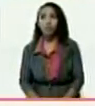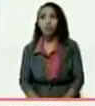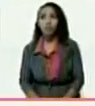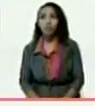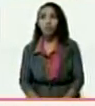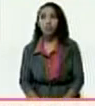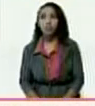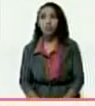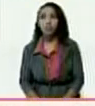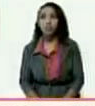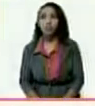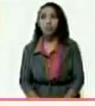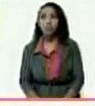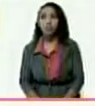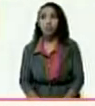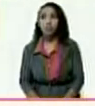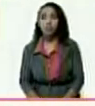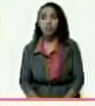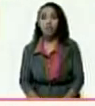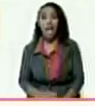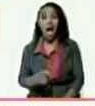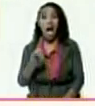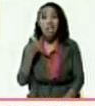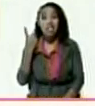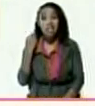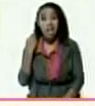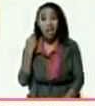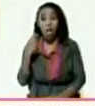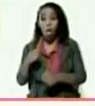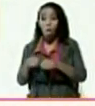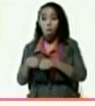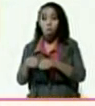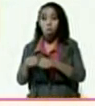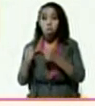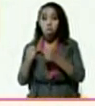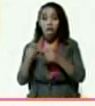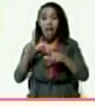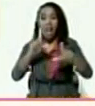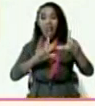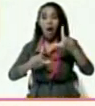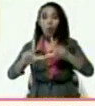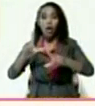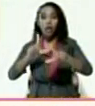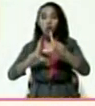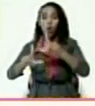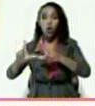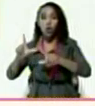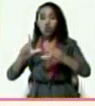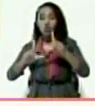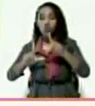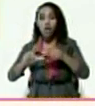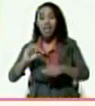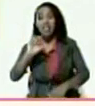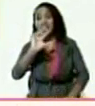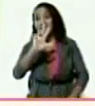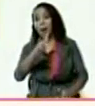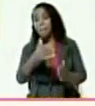Freddy, se fue. Ayer fueron destruidos laboratorios. Más de